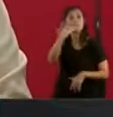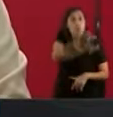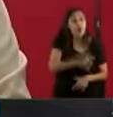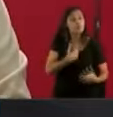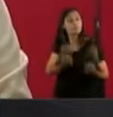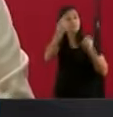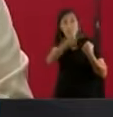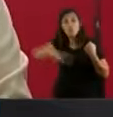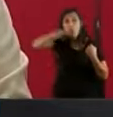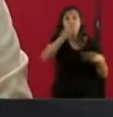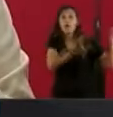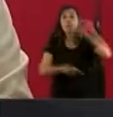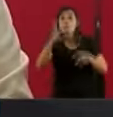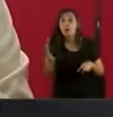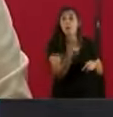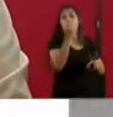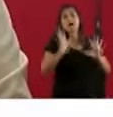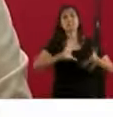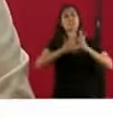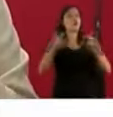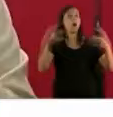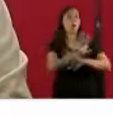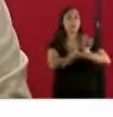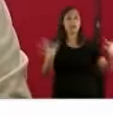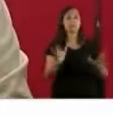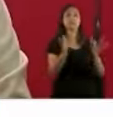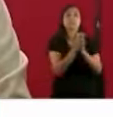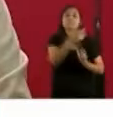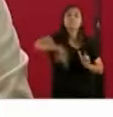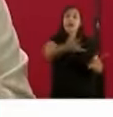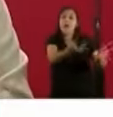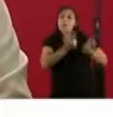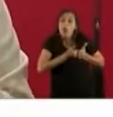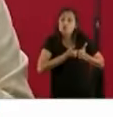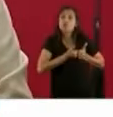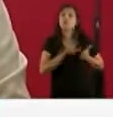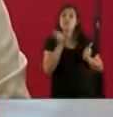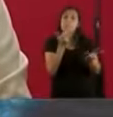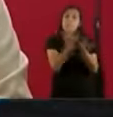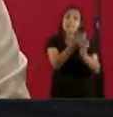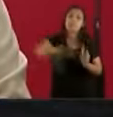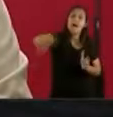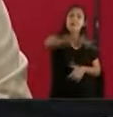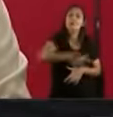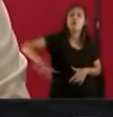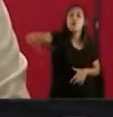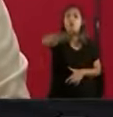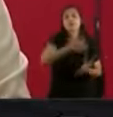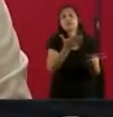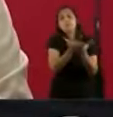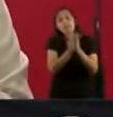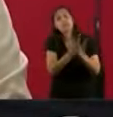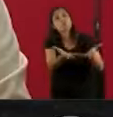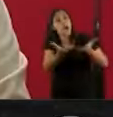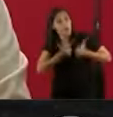con todas las fuerzas para que esto no suceda. Acompáñennos a toda la población, les pedimos el